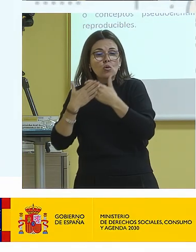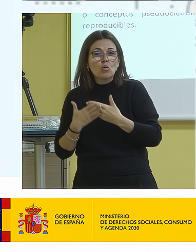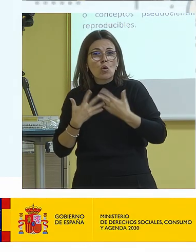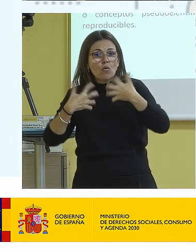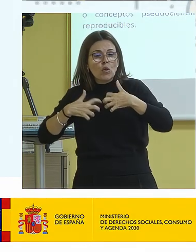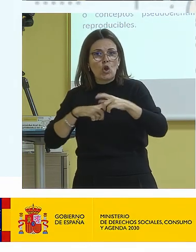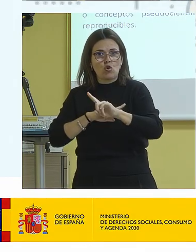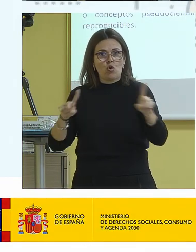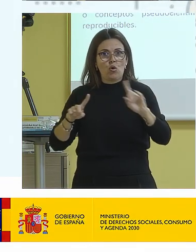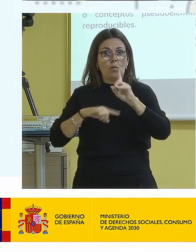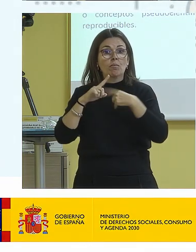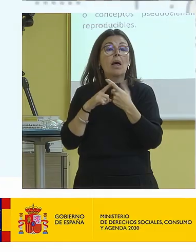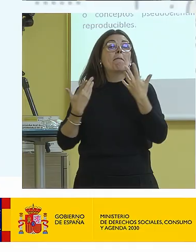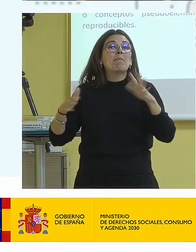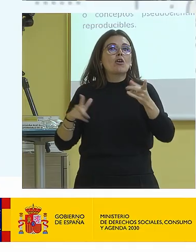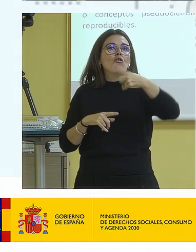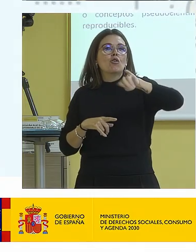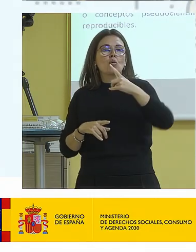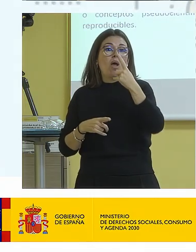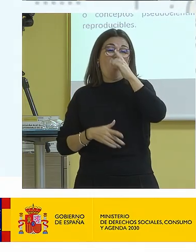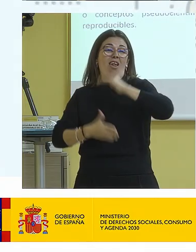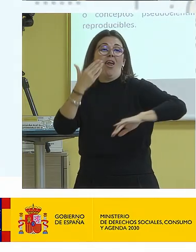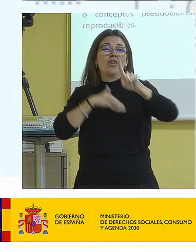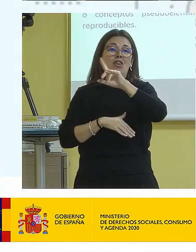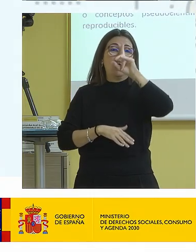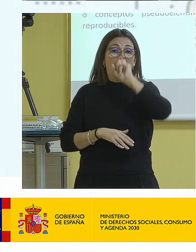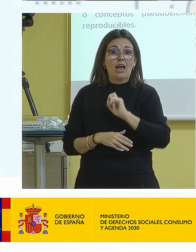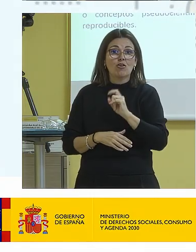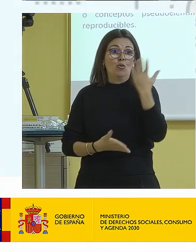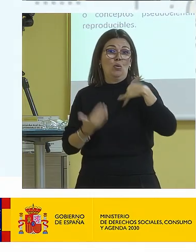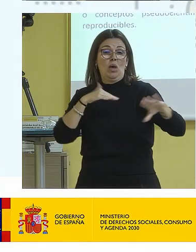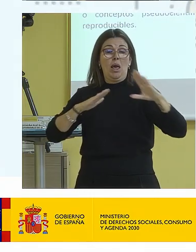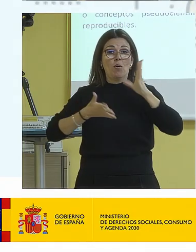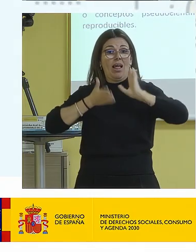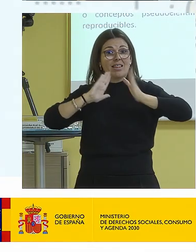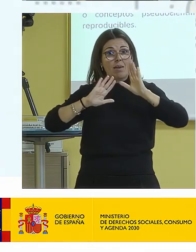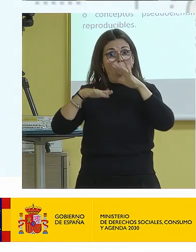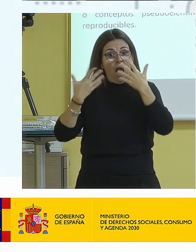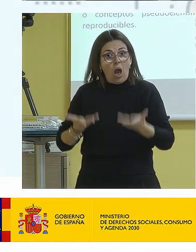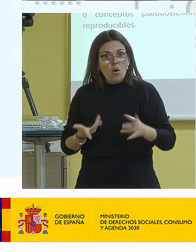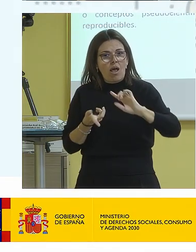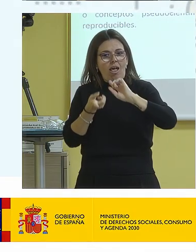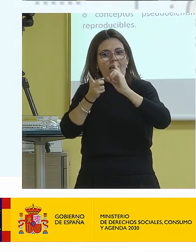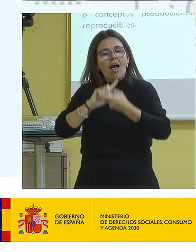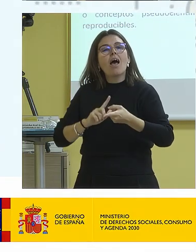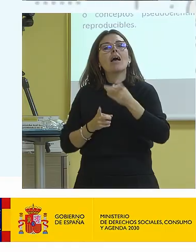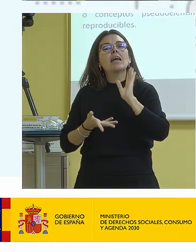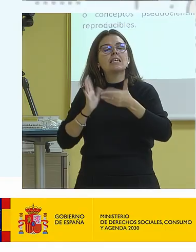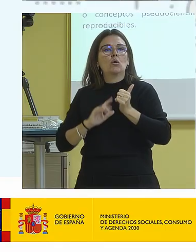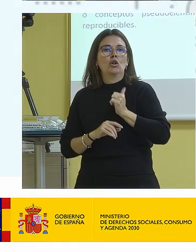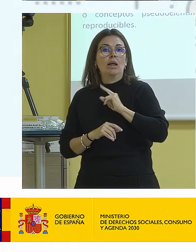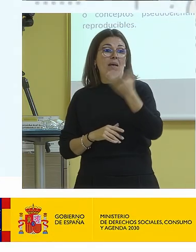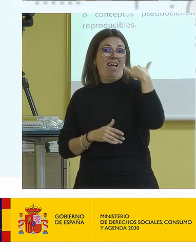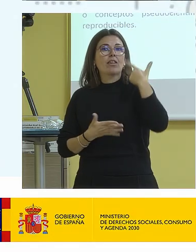funcionen. Pero lo gracioso es que si tú te vas a hace 100 años, vas a ver terapias de la época que hoy son pseudoterapias. Y ahí sí estaban basadas